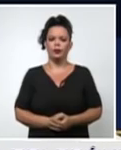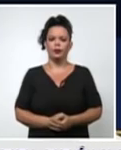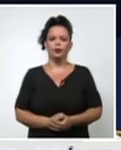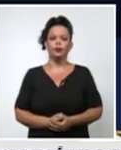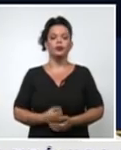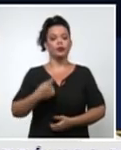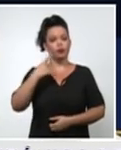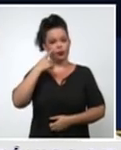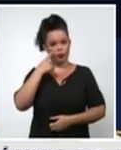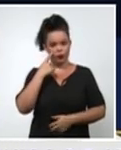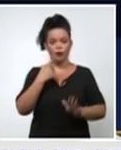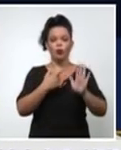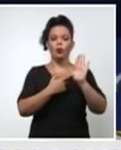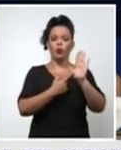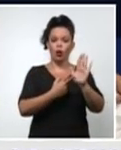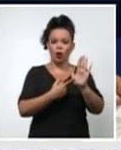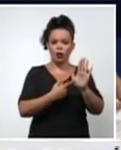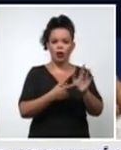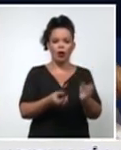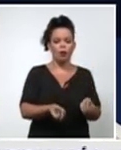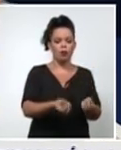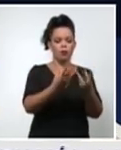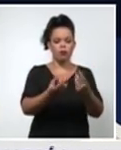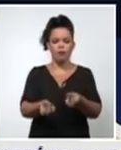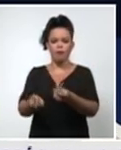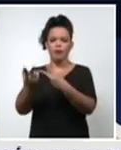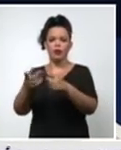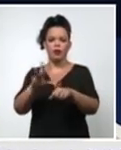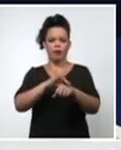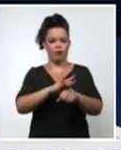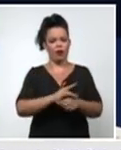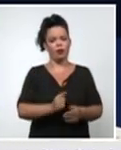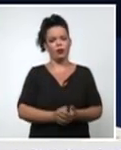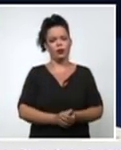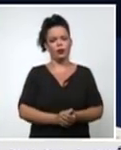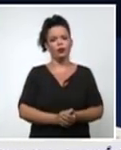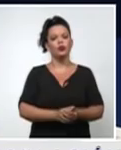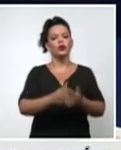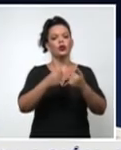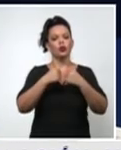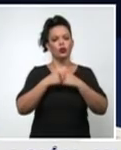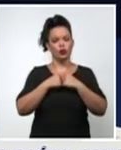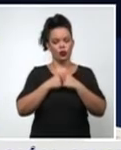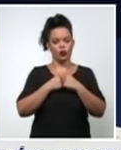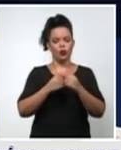han tenido un incremento. Ahí yo le voy a pedir a